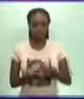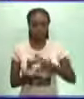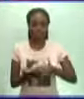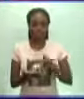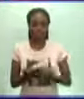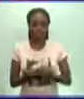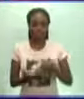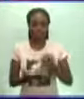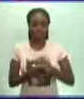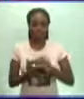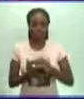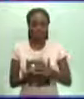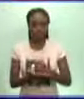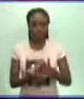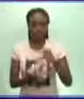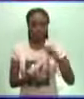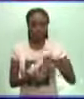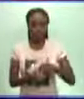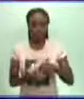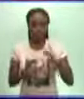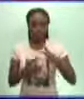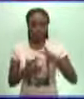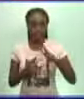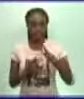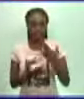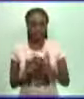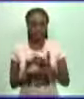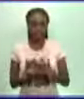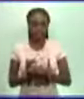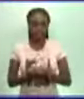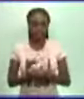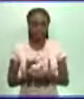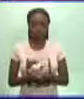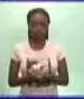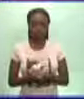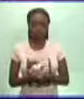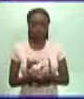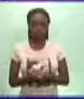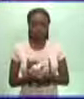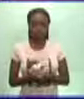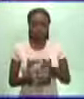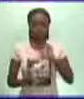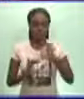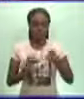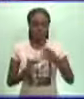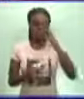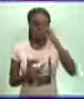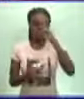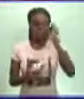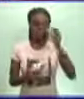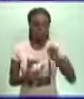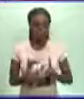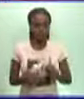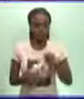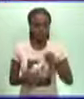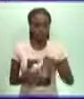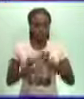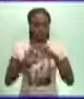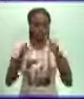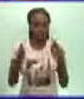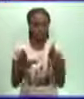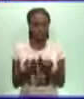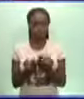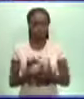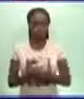ha acompañado en cada una de estas transmisiones. Como siempre les digo, cuiden de su salud y la de su familia. Y